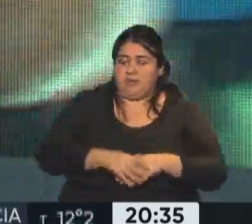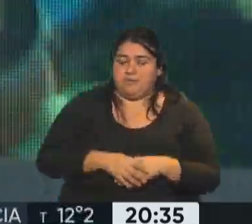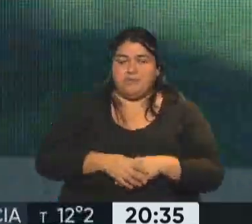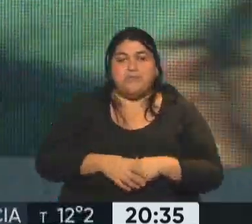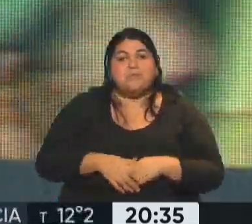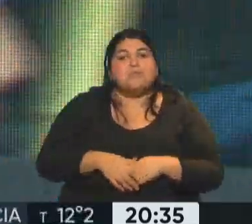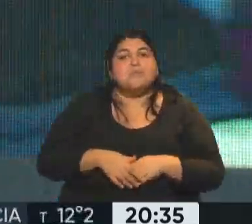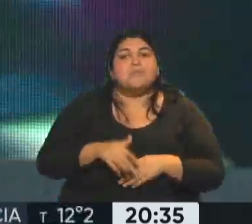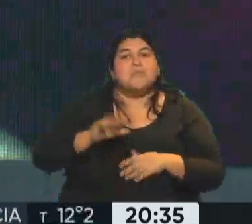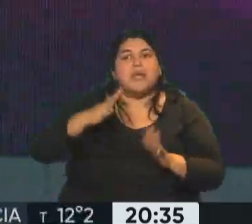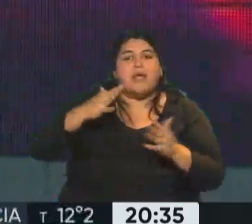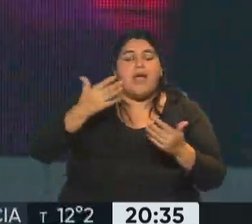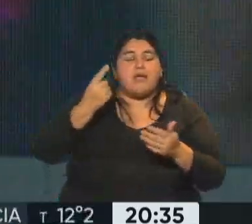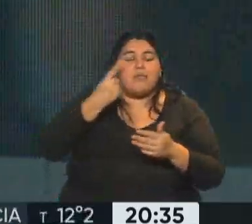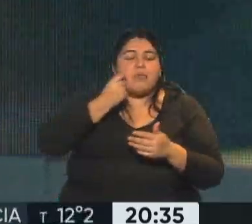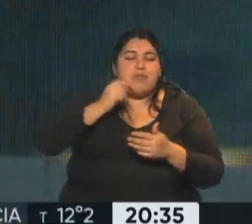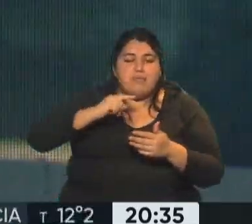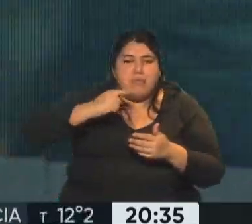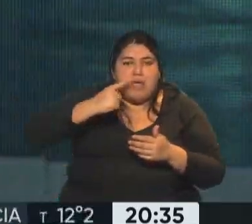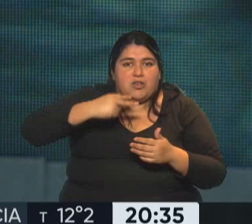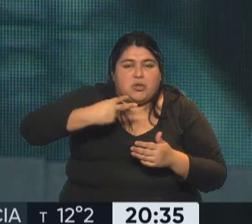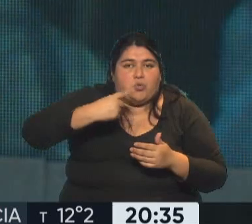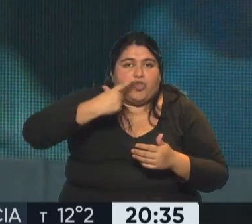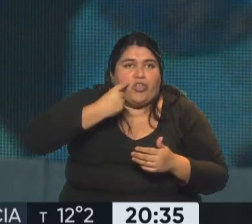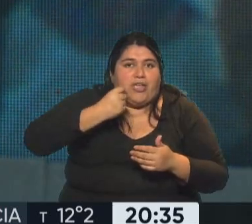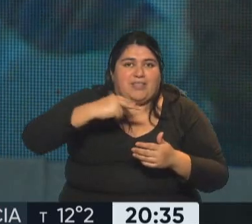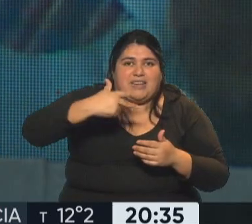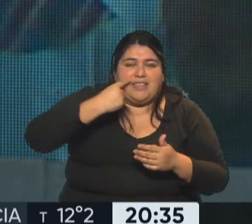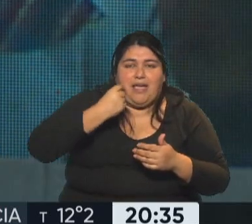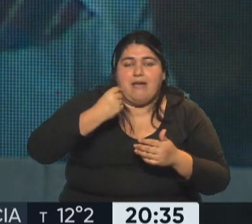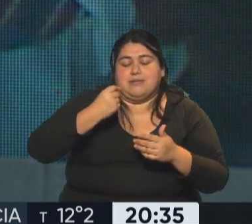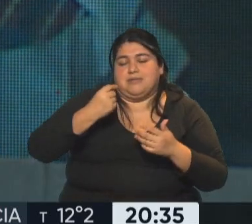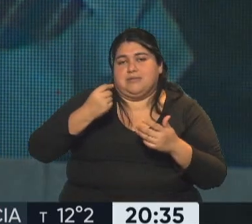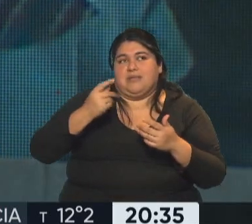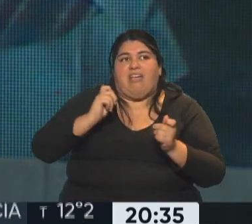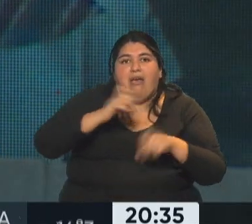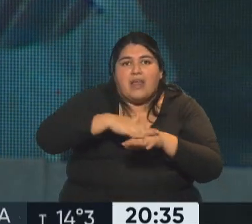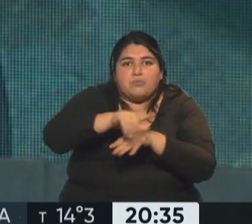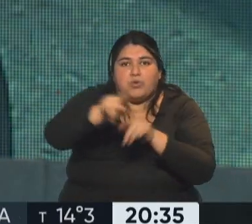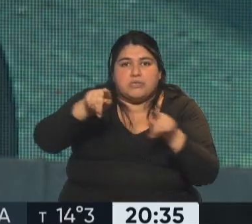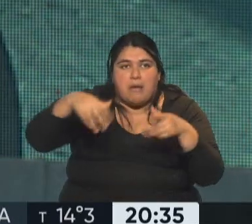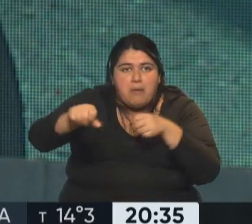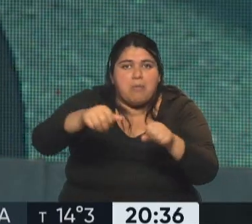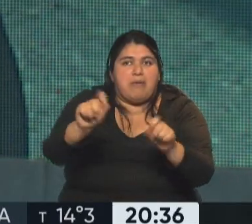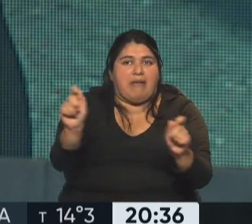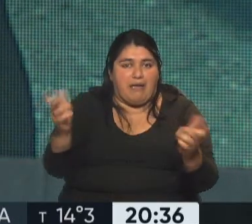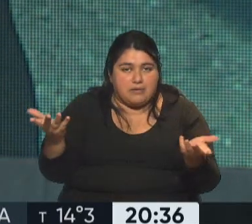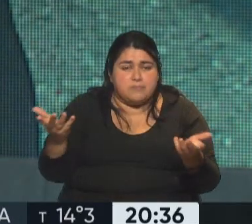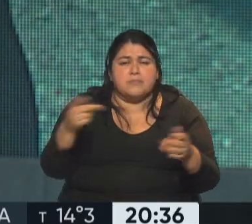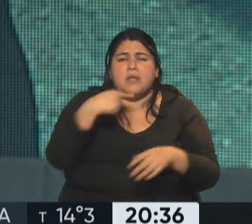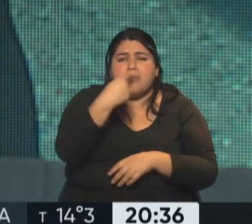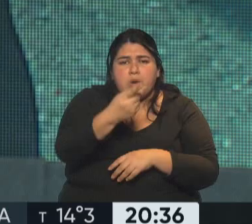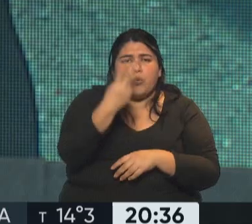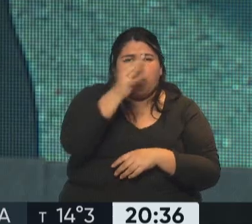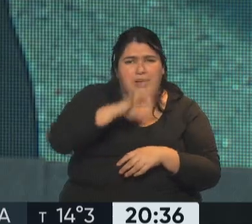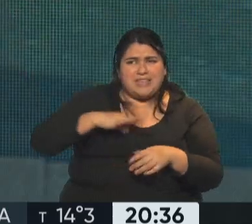primeras jornadas, demostrar, llegar a quienes habían sido los responsables. Pero ahora, 20 años después, ¿se puede seguir avanzando para llegar a que la